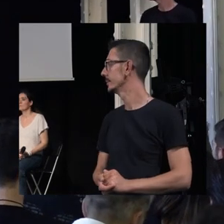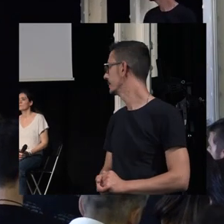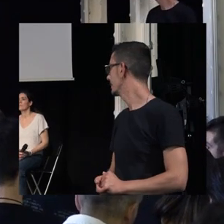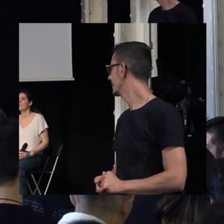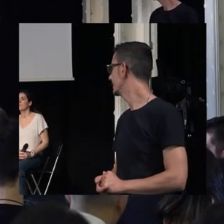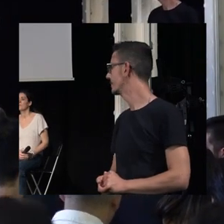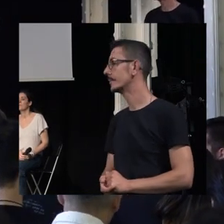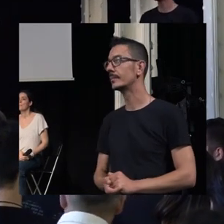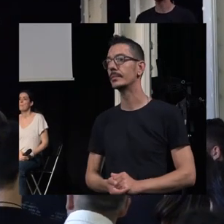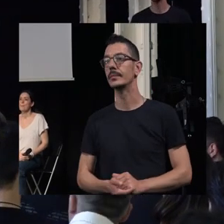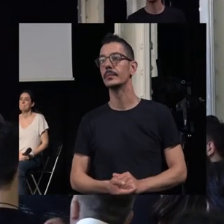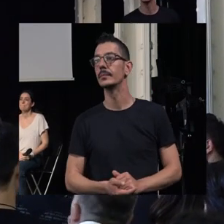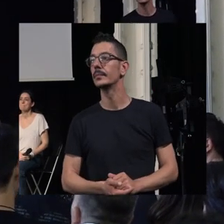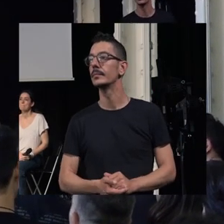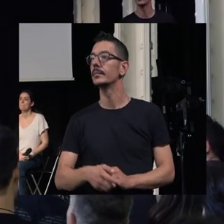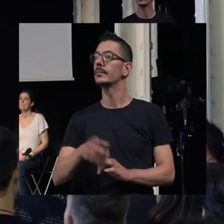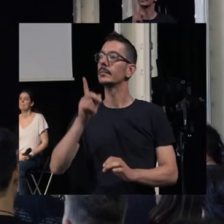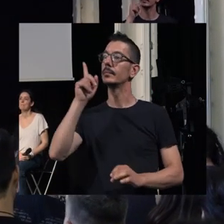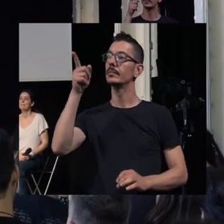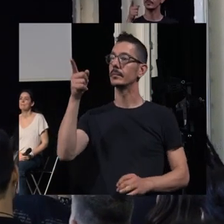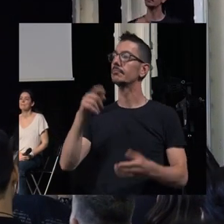A ver, cuando hablamos de